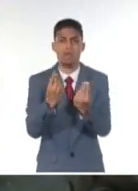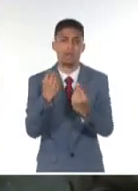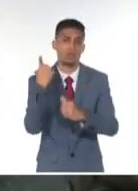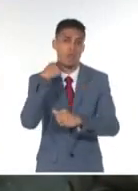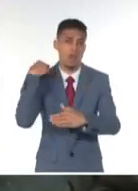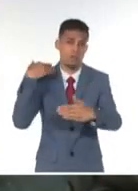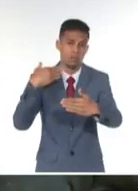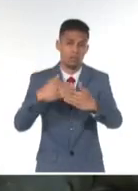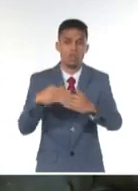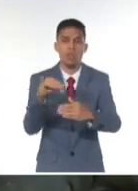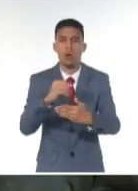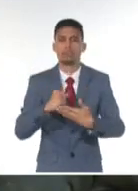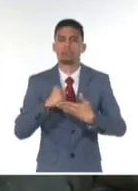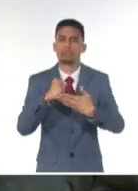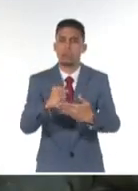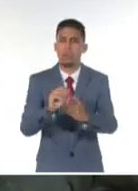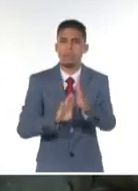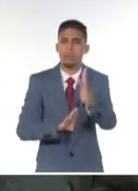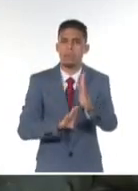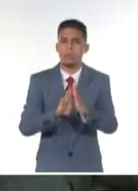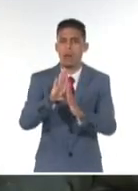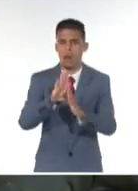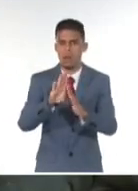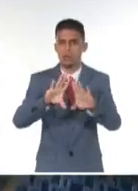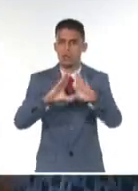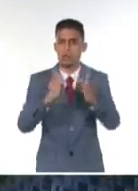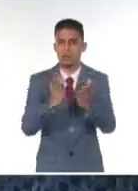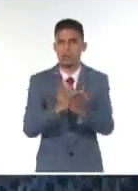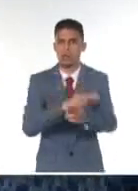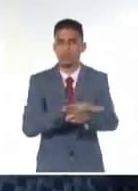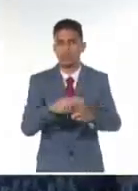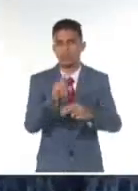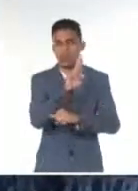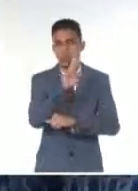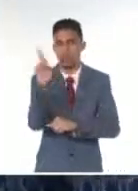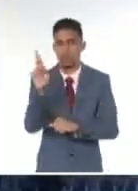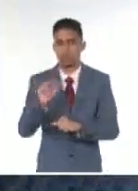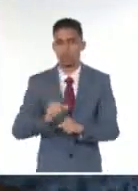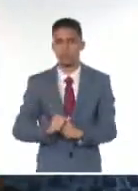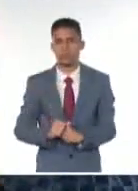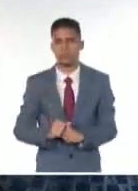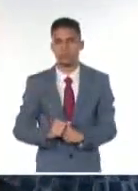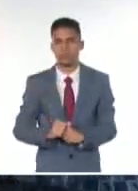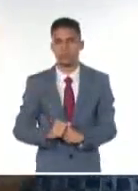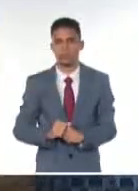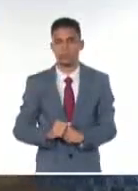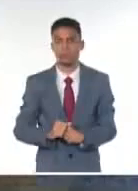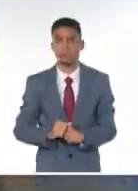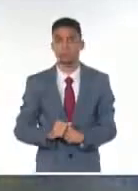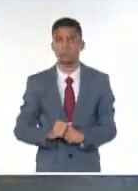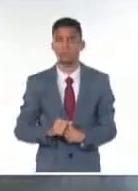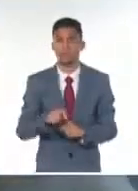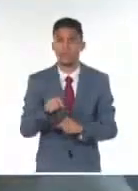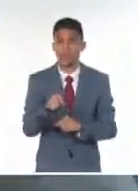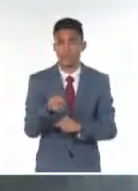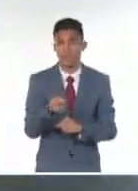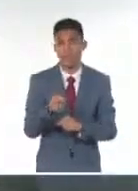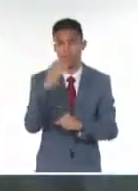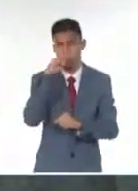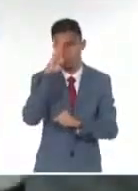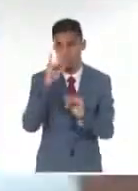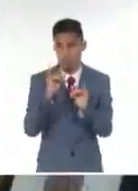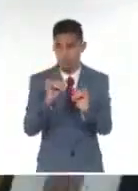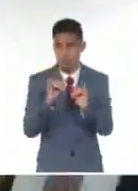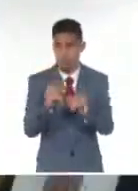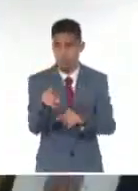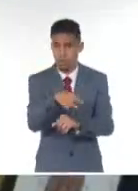su contribución al avance de la obra de la revolución. En declaraciones al canal cubano de noticias, los